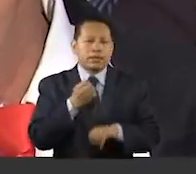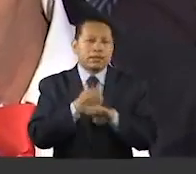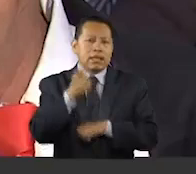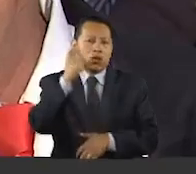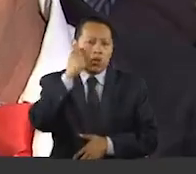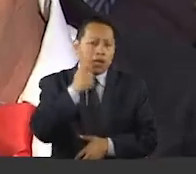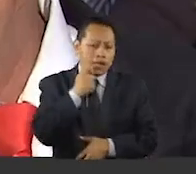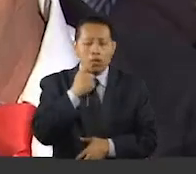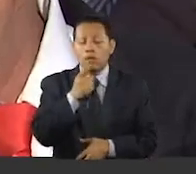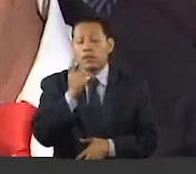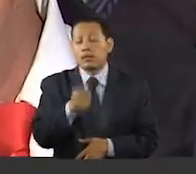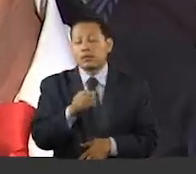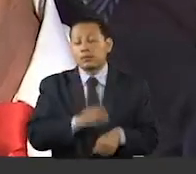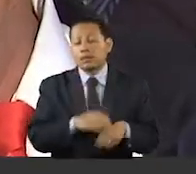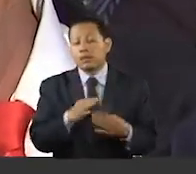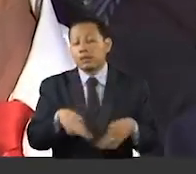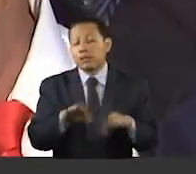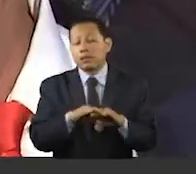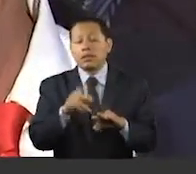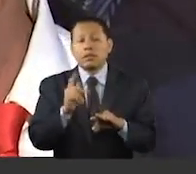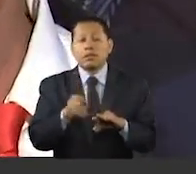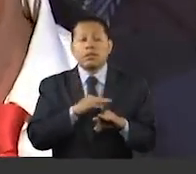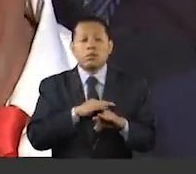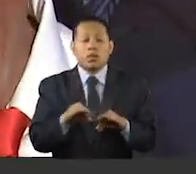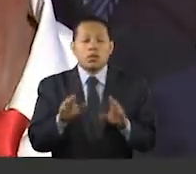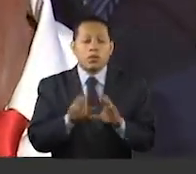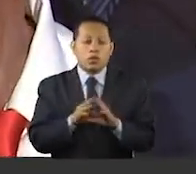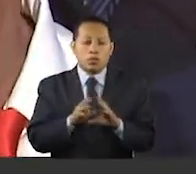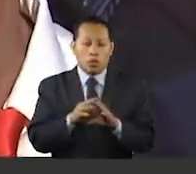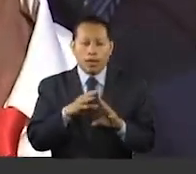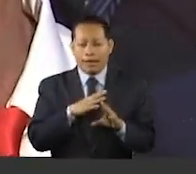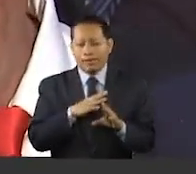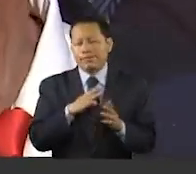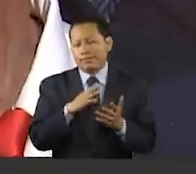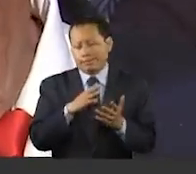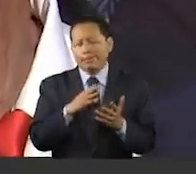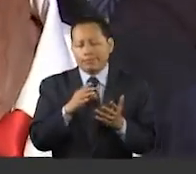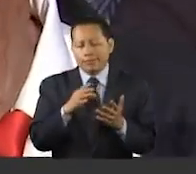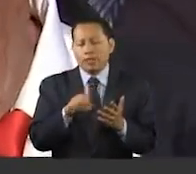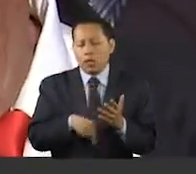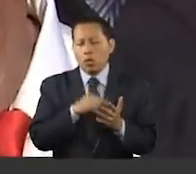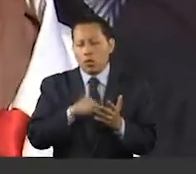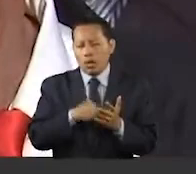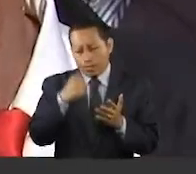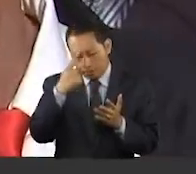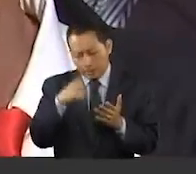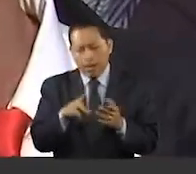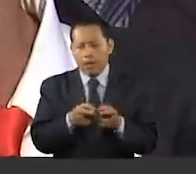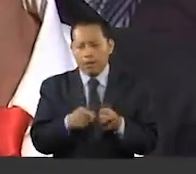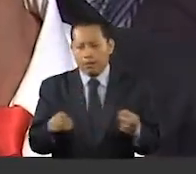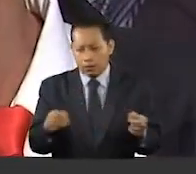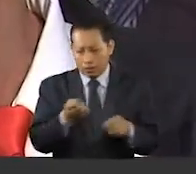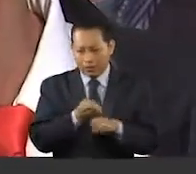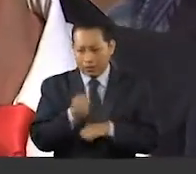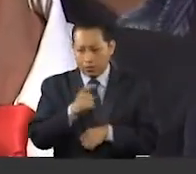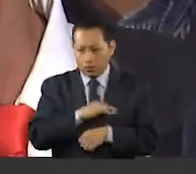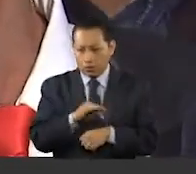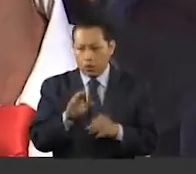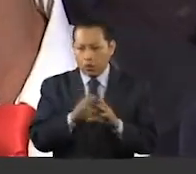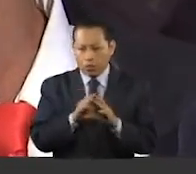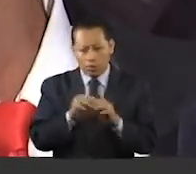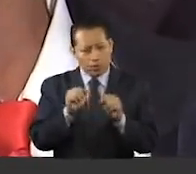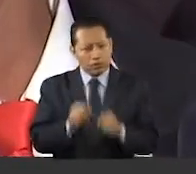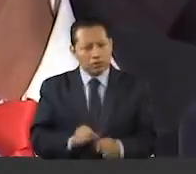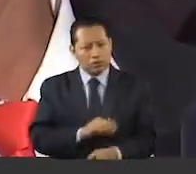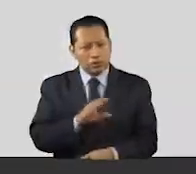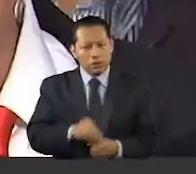Guerrero especialmente uno de los puntos animadores del desarrollo para el estado que es Sin lugar a